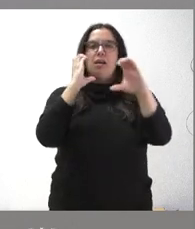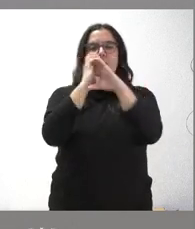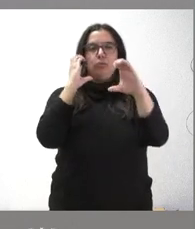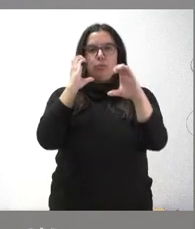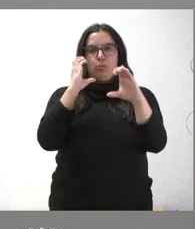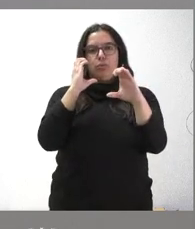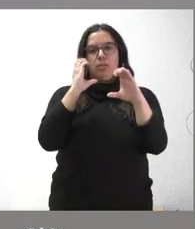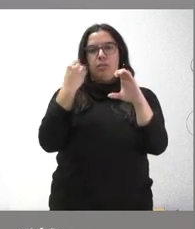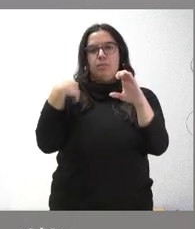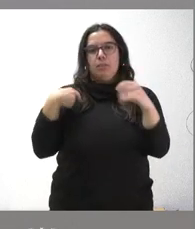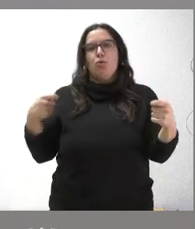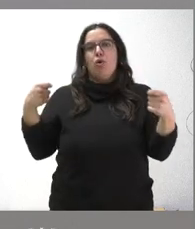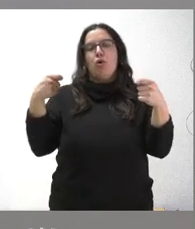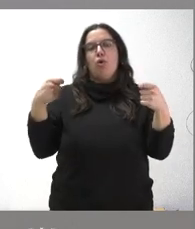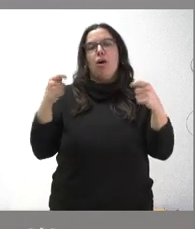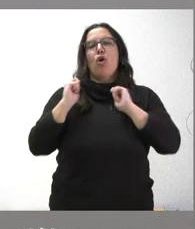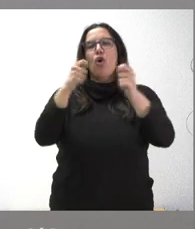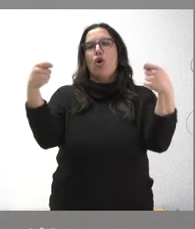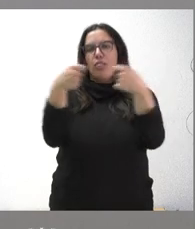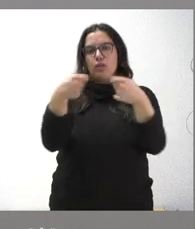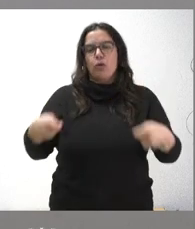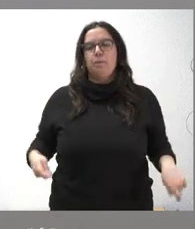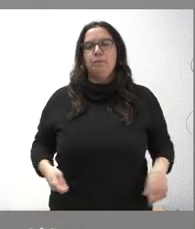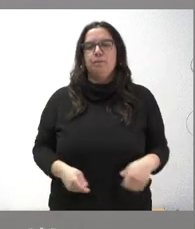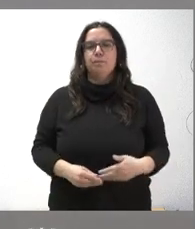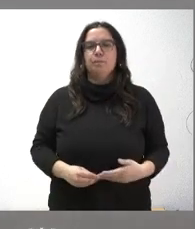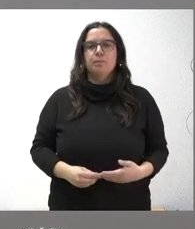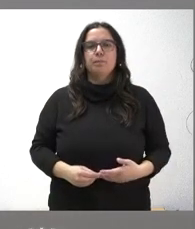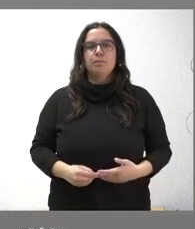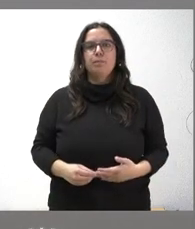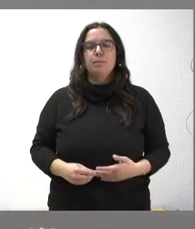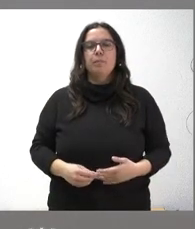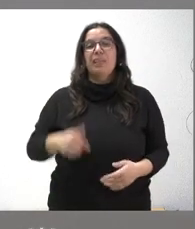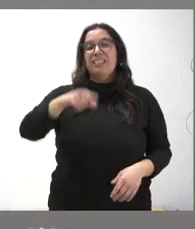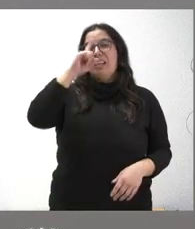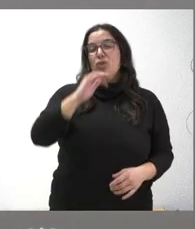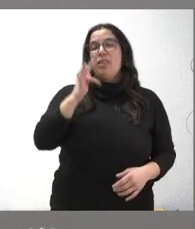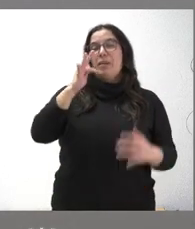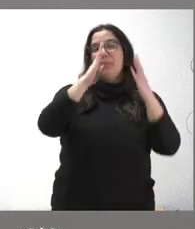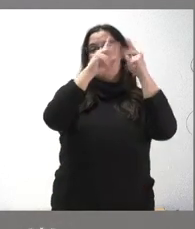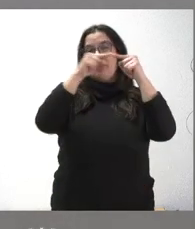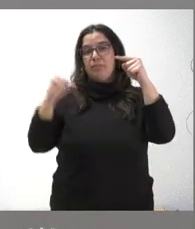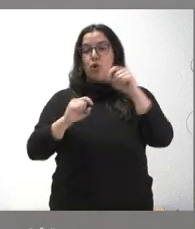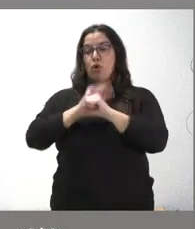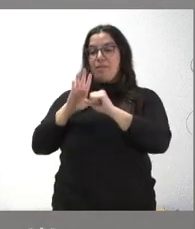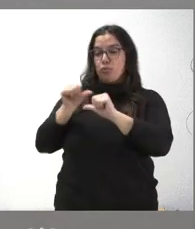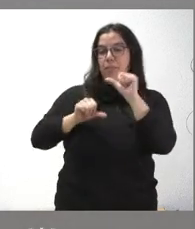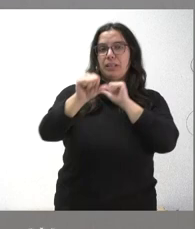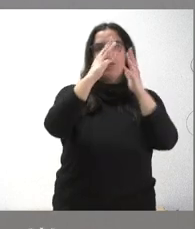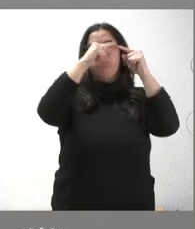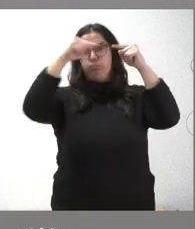en las concesiones de transporte el déficit de este año además y desde la pandemia es algo mayor como